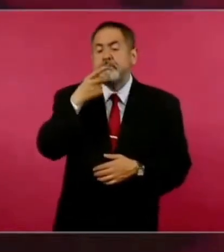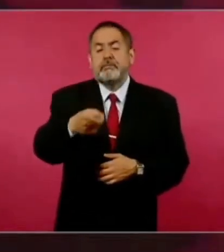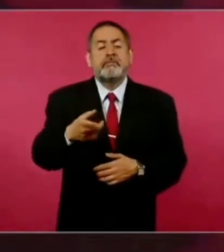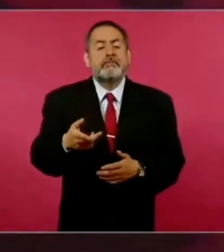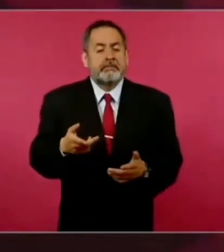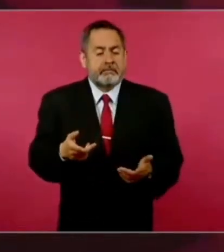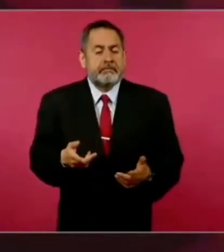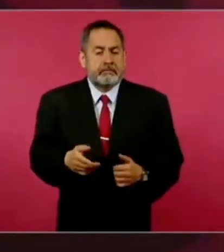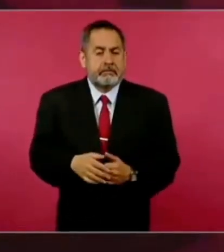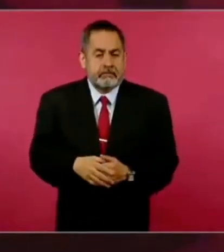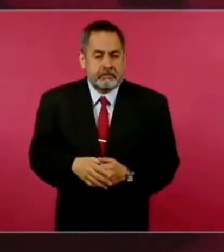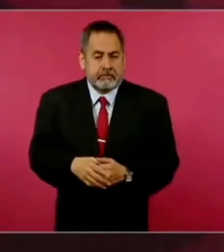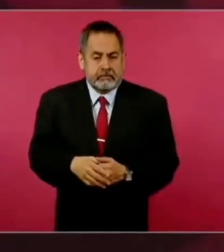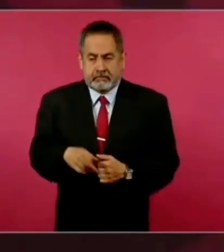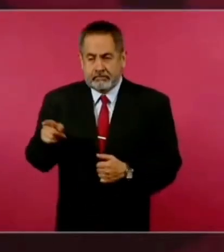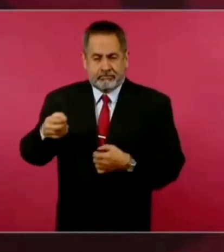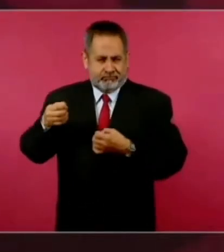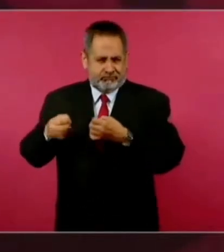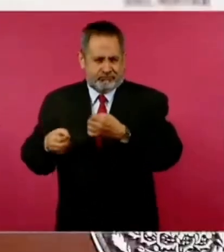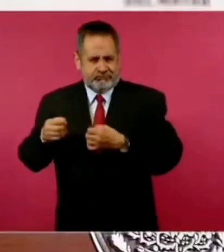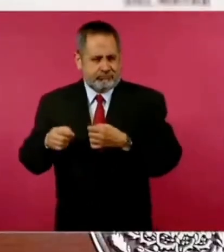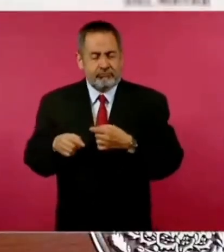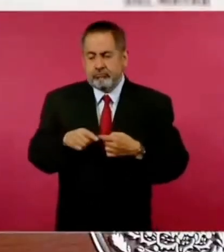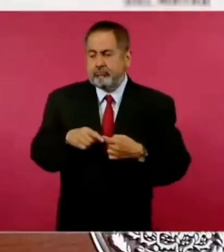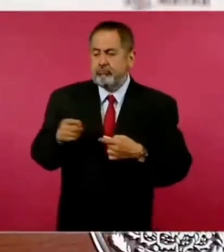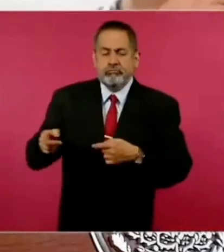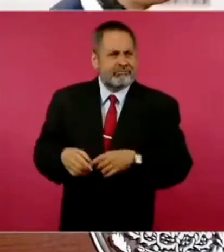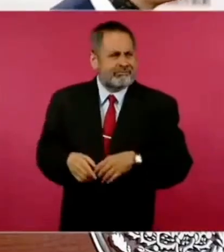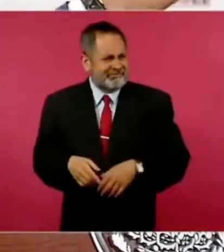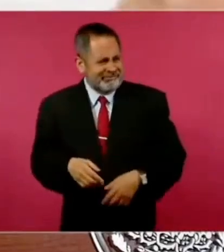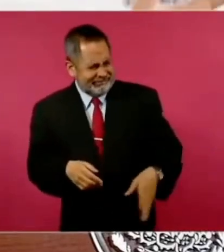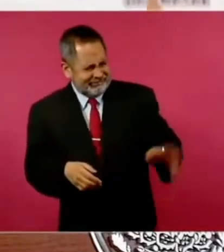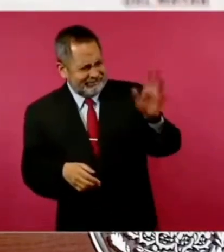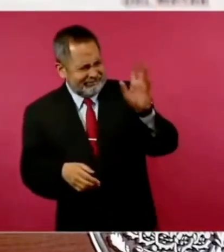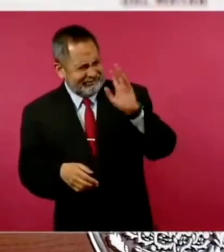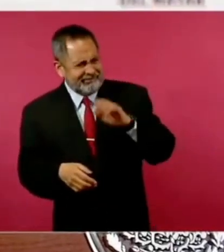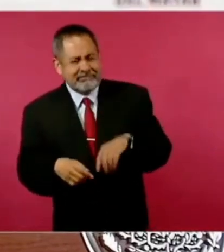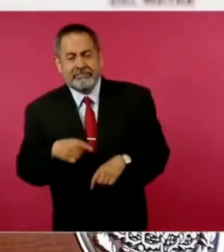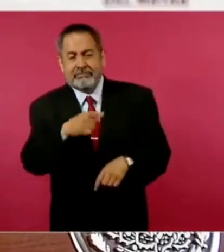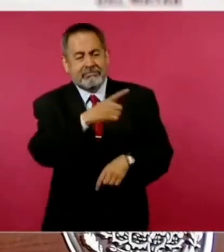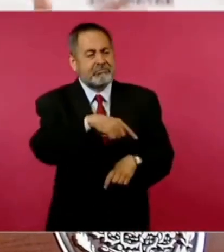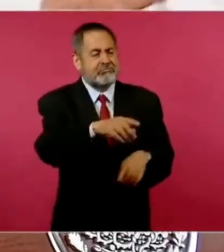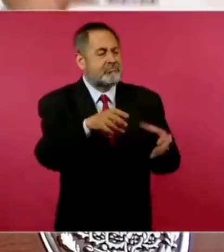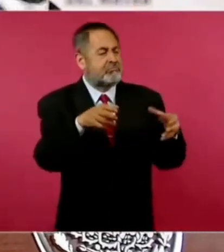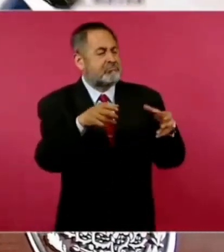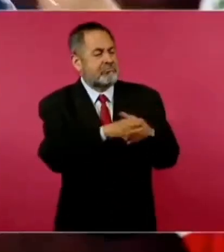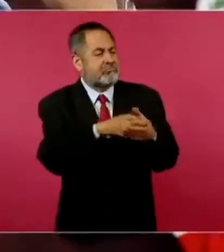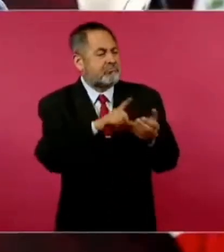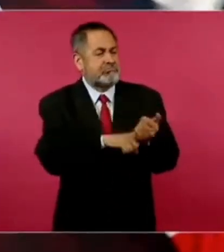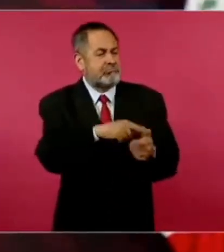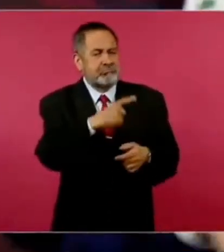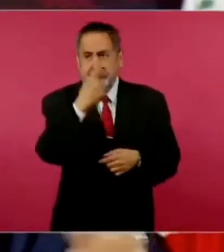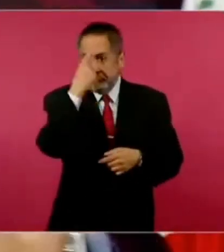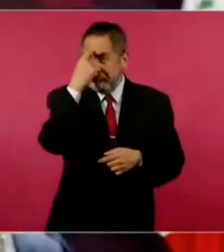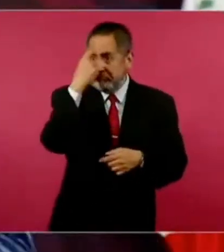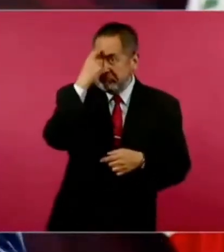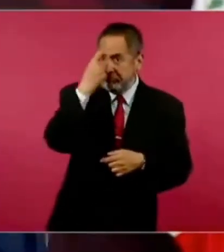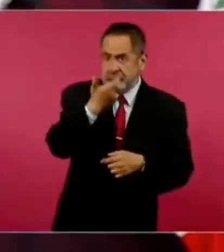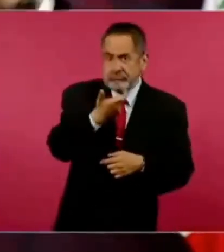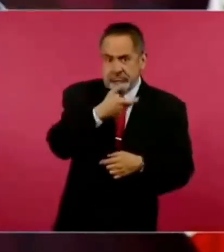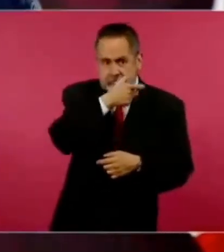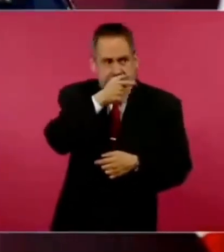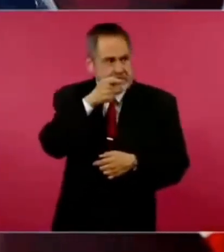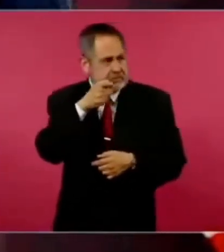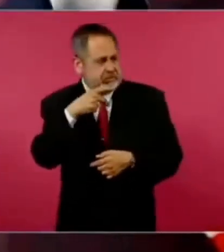cuando lo estaban juzgando. A ustedes, oligarcas, lo único que les interesa es el dinero.